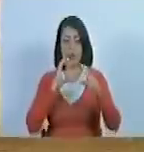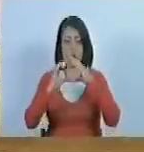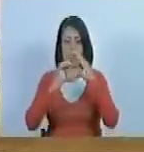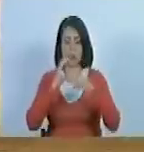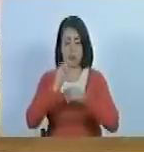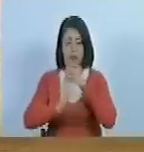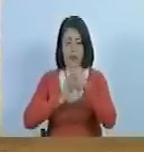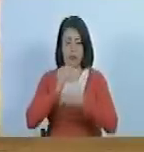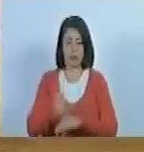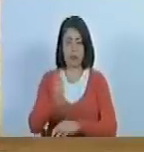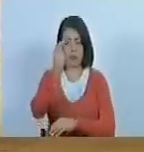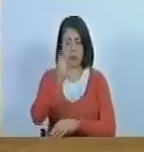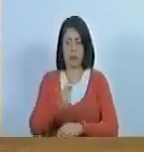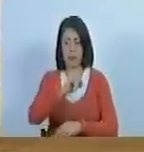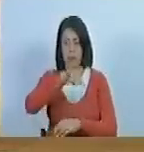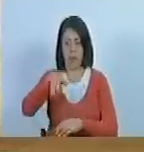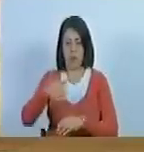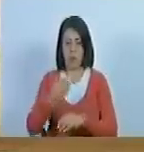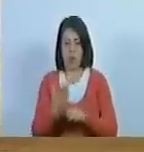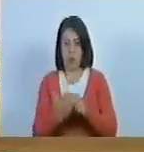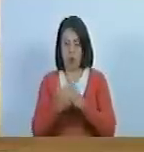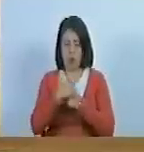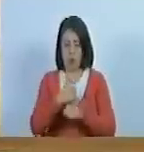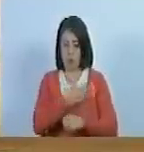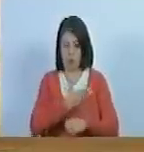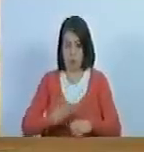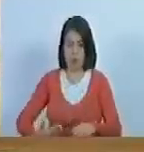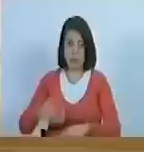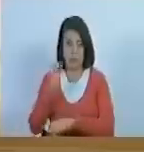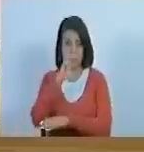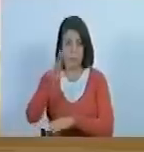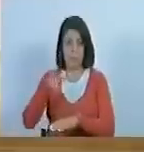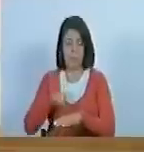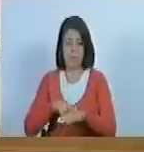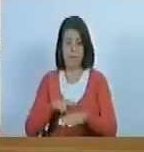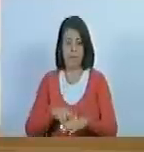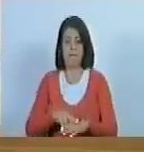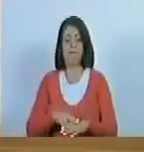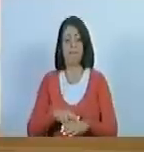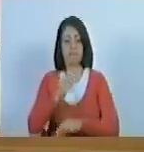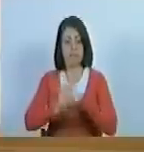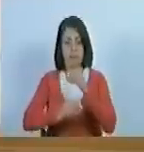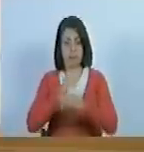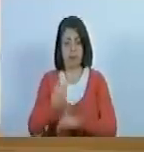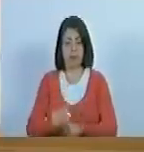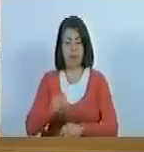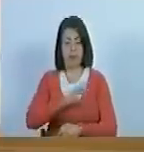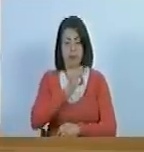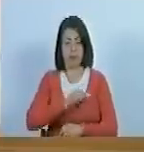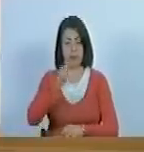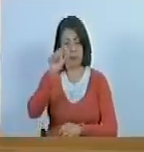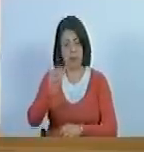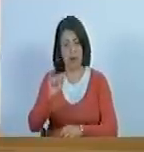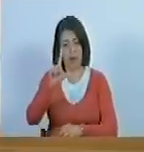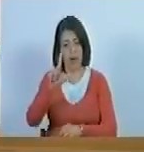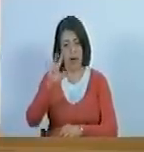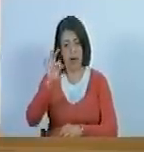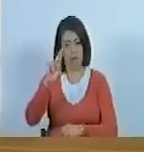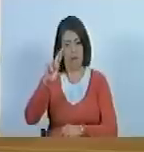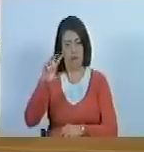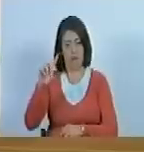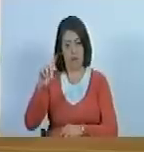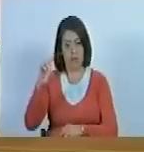comunicación dirigida al diputado Jorge Rodríguez Gómez, presidente de la Asamblea Nacional, suscrita por el ciudadano Alfredo José Ruiz